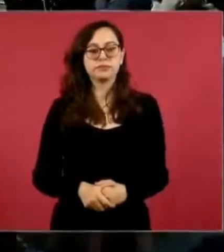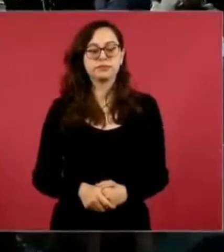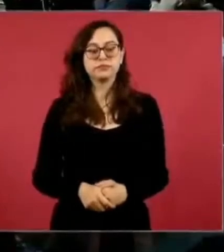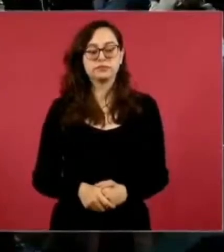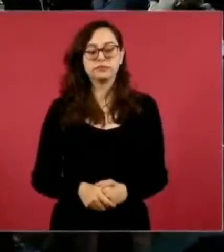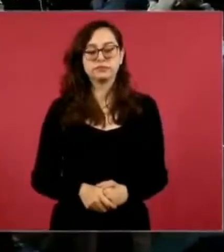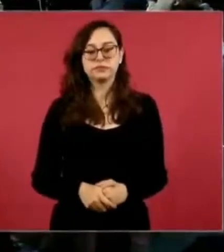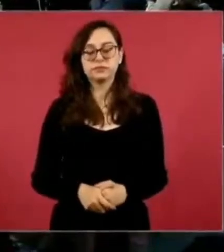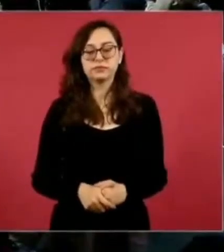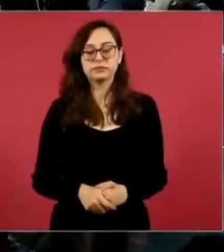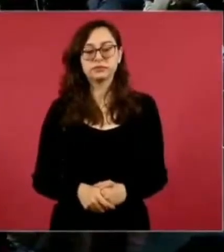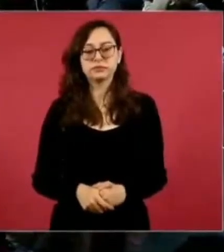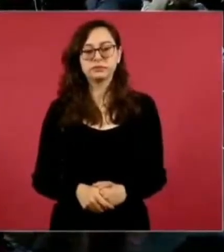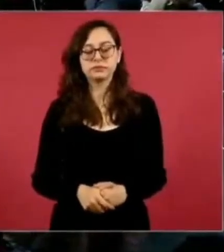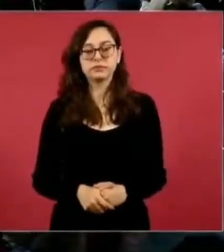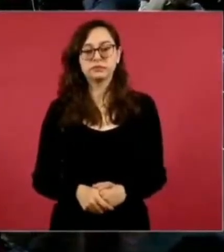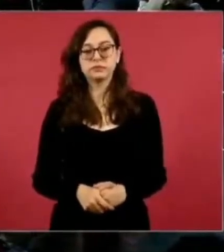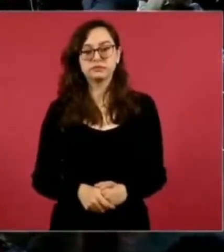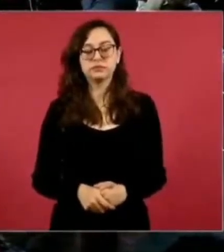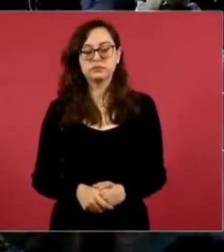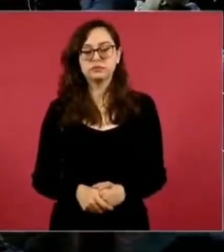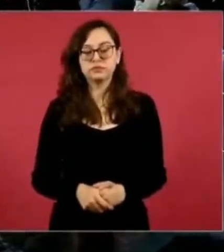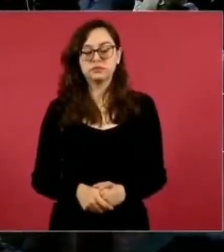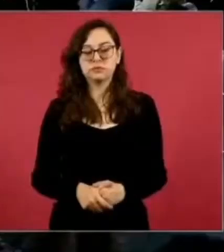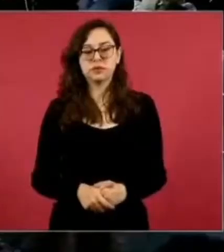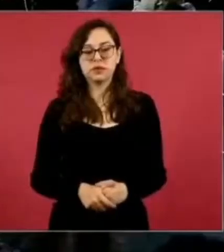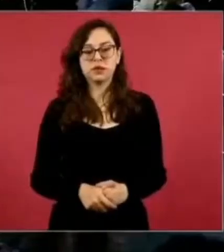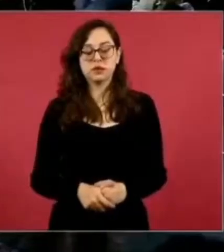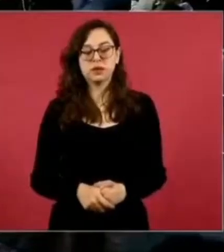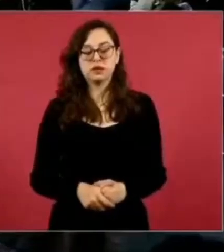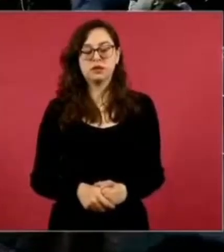Entonces, no hay por ahí